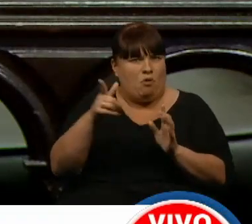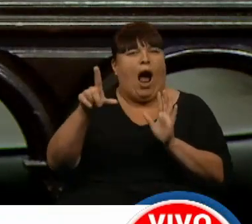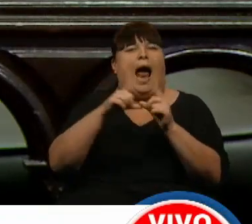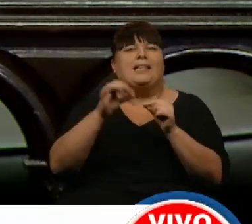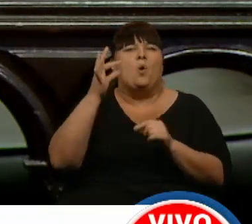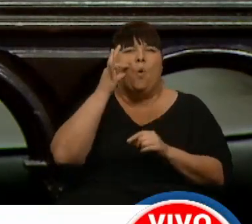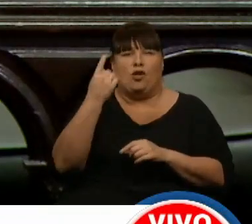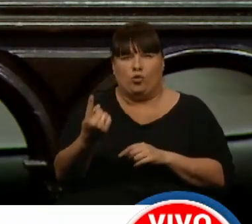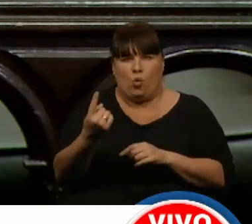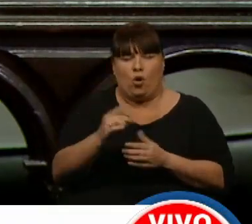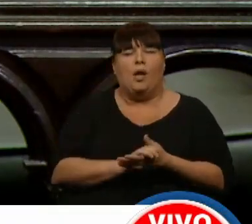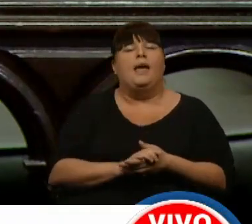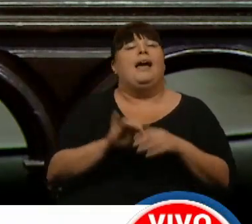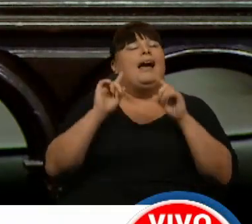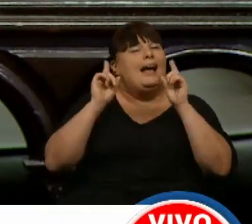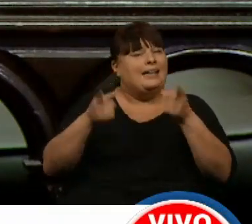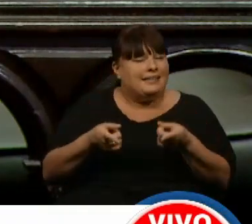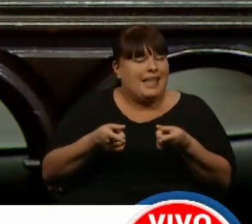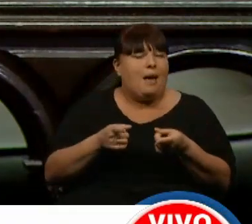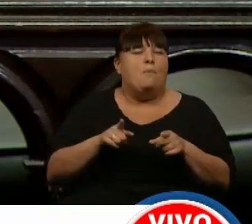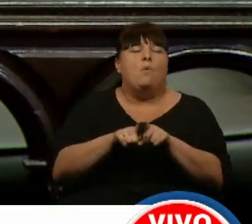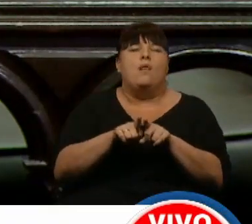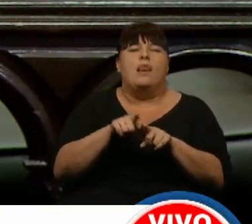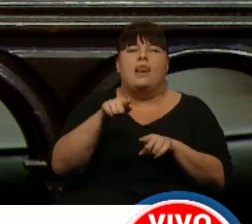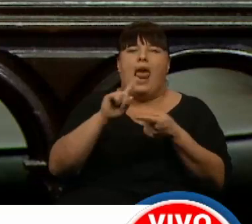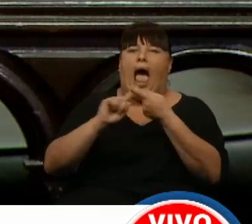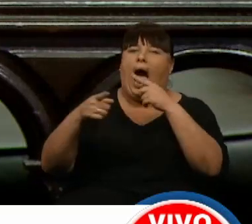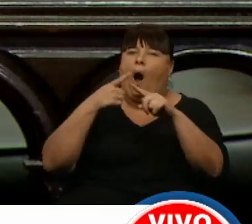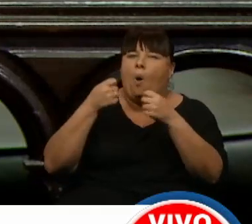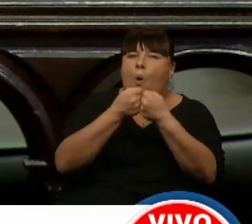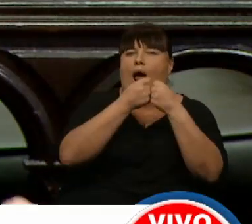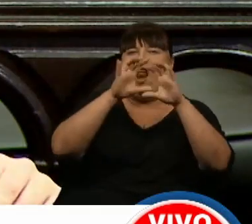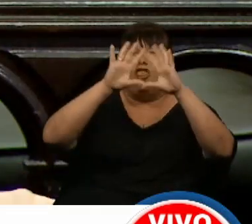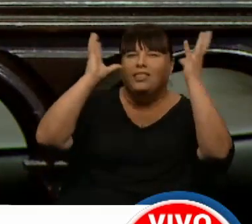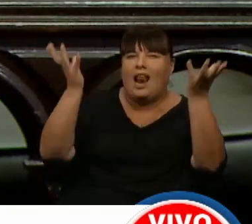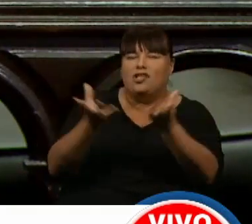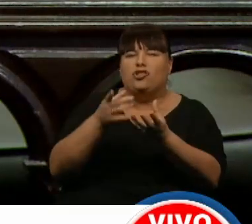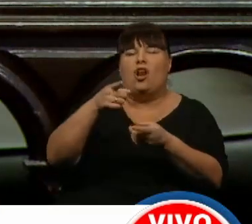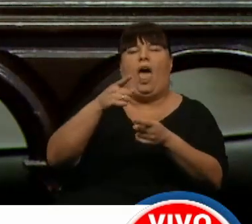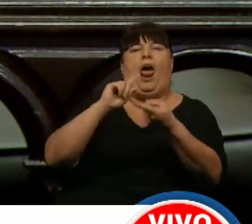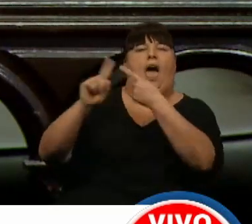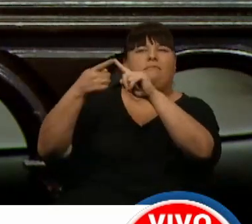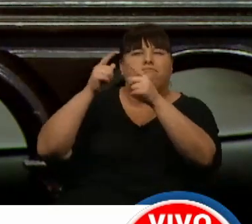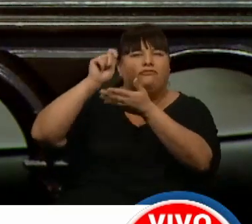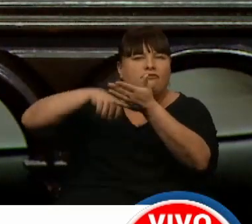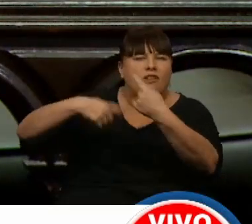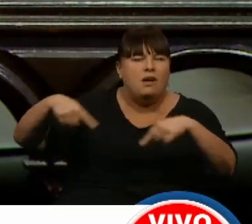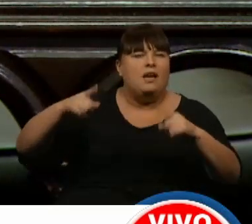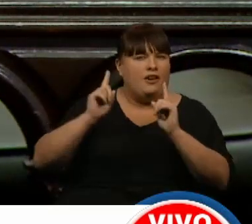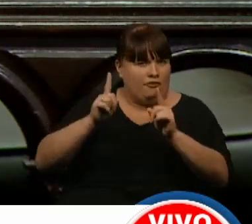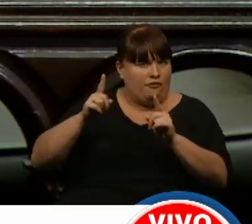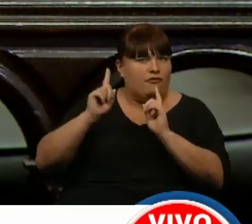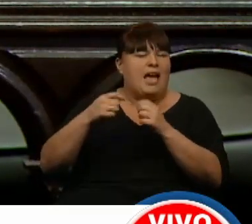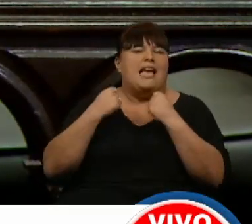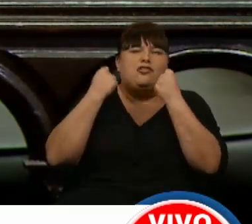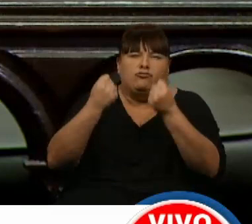artículo 41, pero también estos acuerdos internacionales, estos tratados, la vigencia de